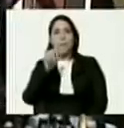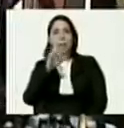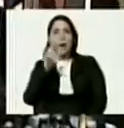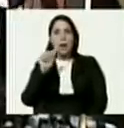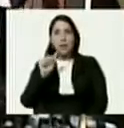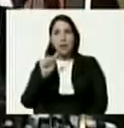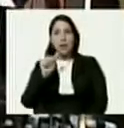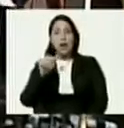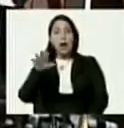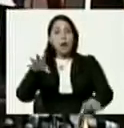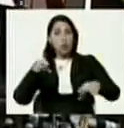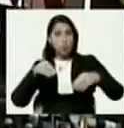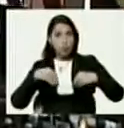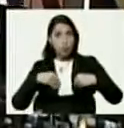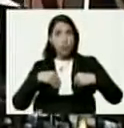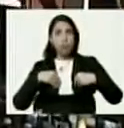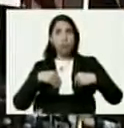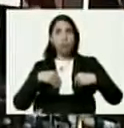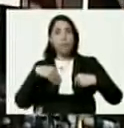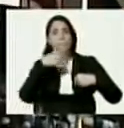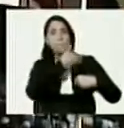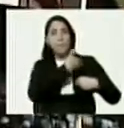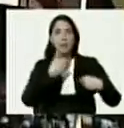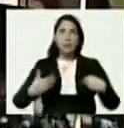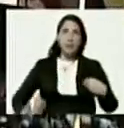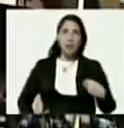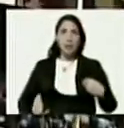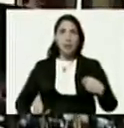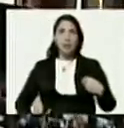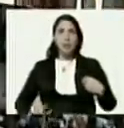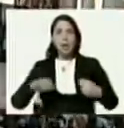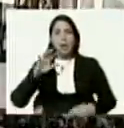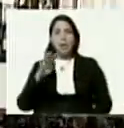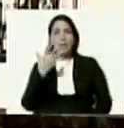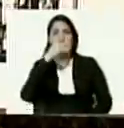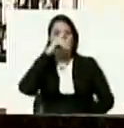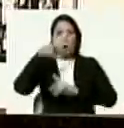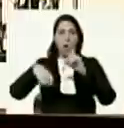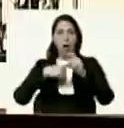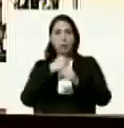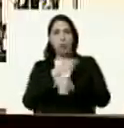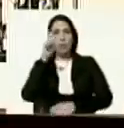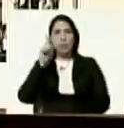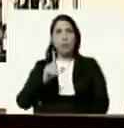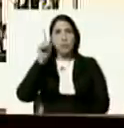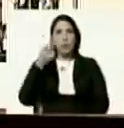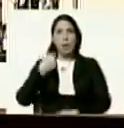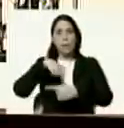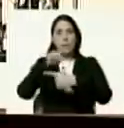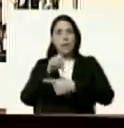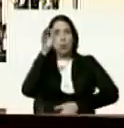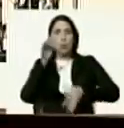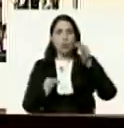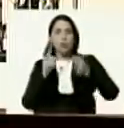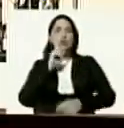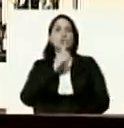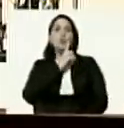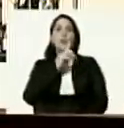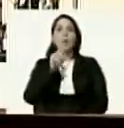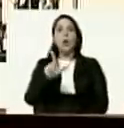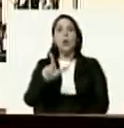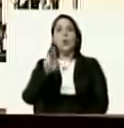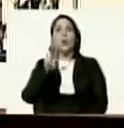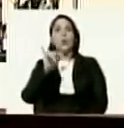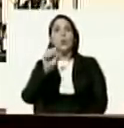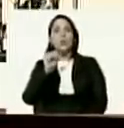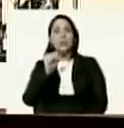y asumió la presidencia en este quinto año un diputado de Primero Justicia de nombre Luis Parra, que